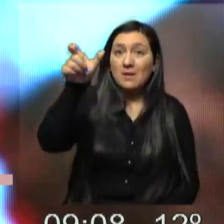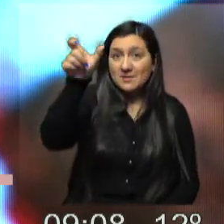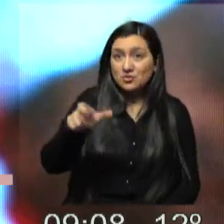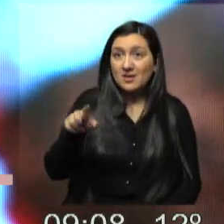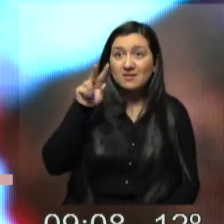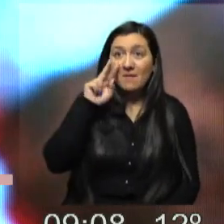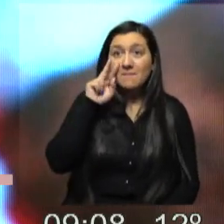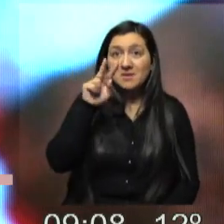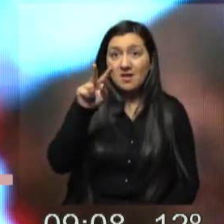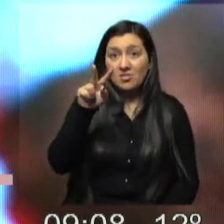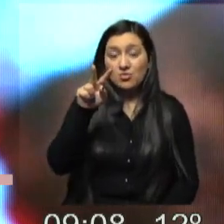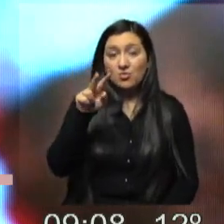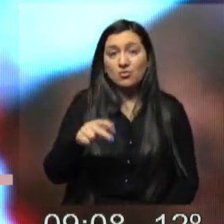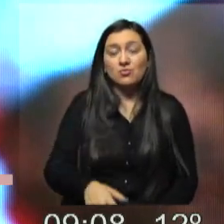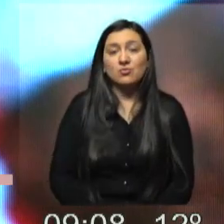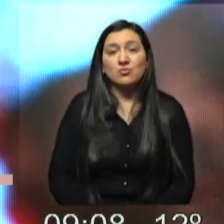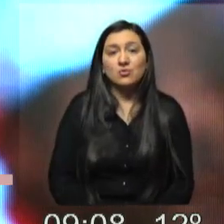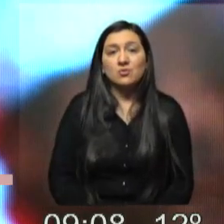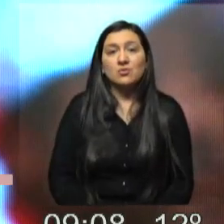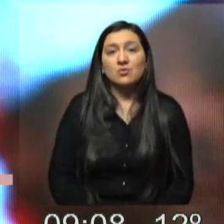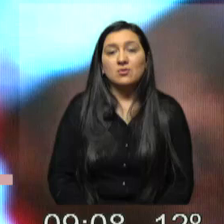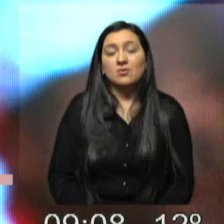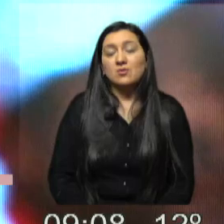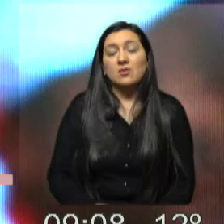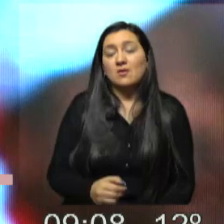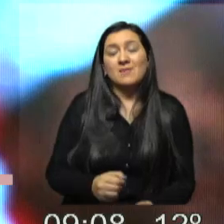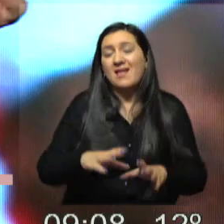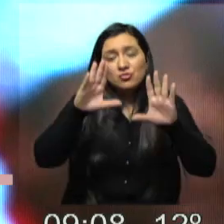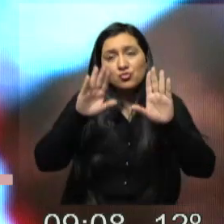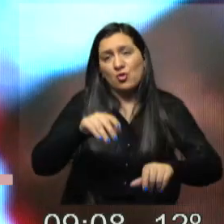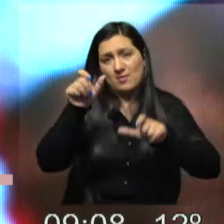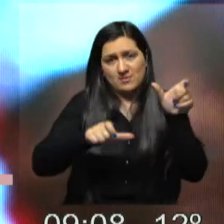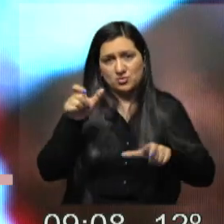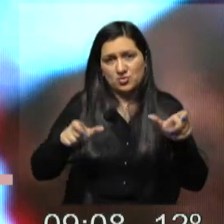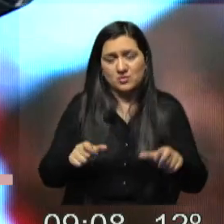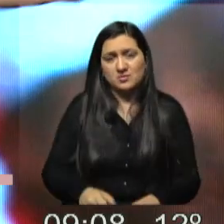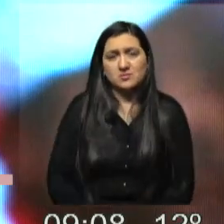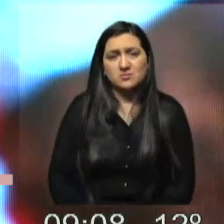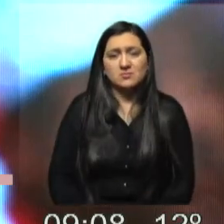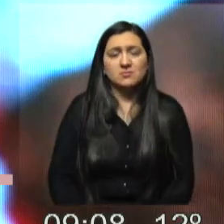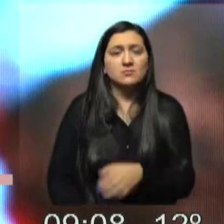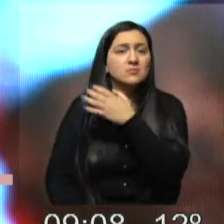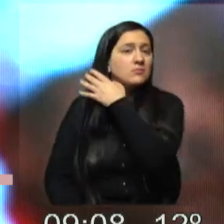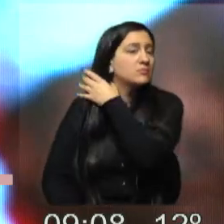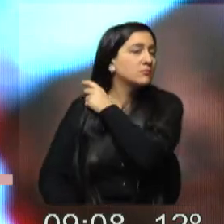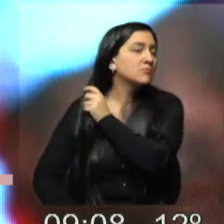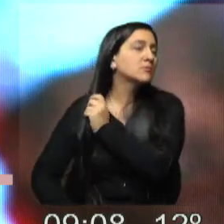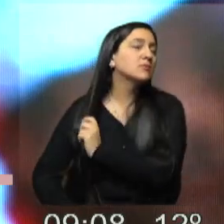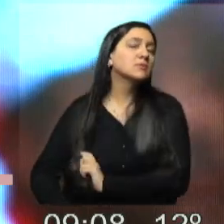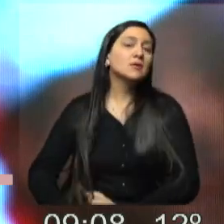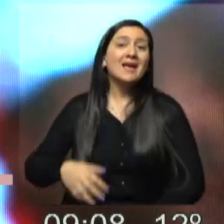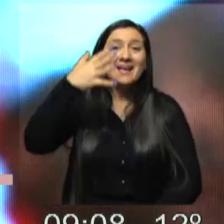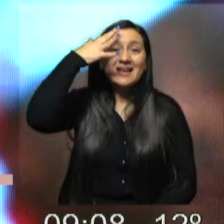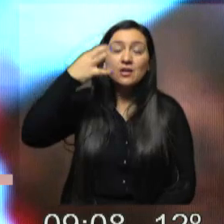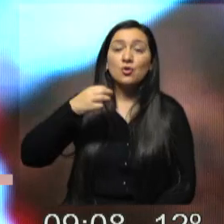en un boteco, en un bar en Pernambuco, hasta Emmanuel Macron, ¿no? O sea, tenía en ese registro todo, y creo, uh-huh, que Lula tiene